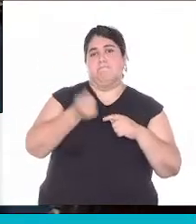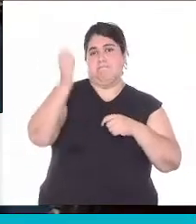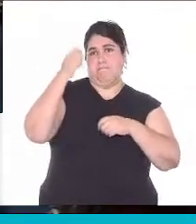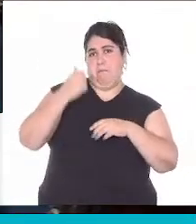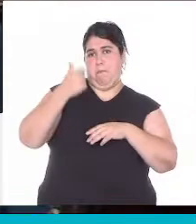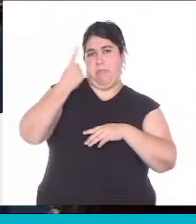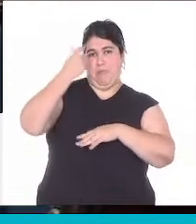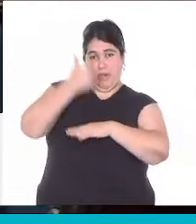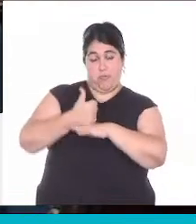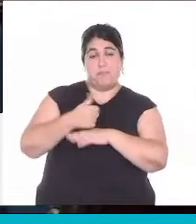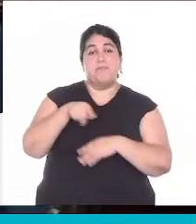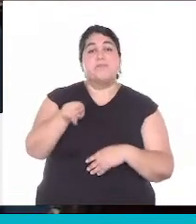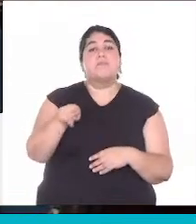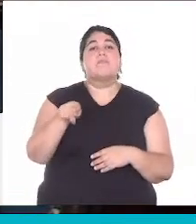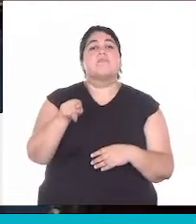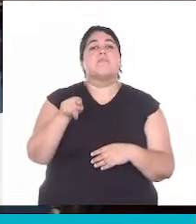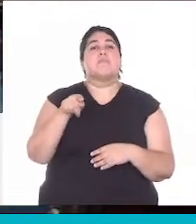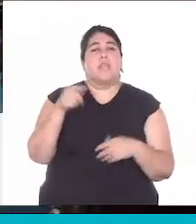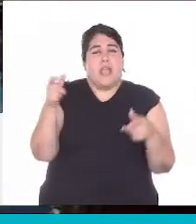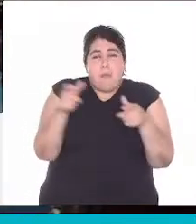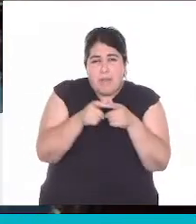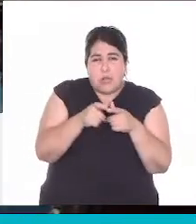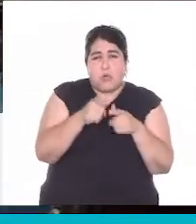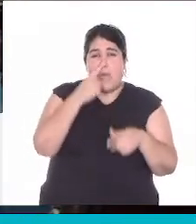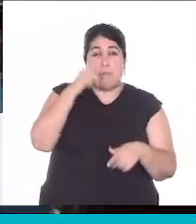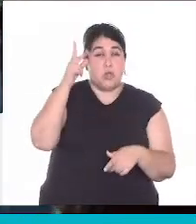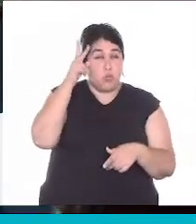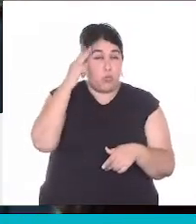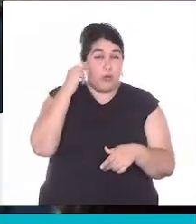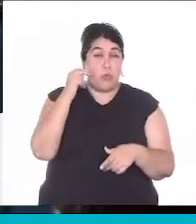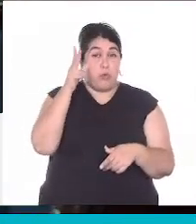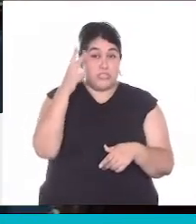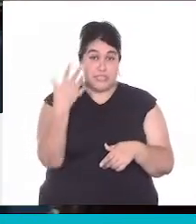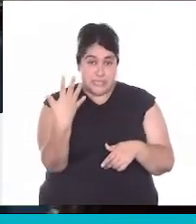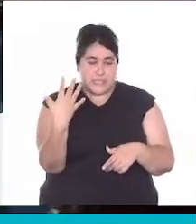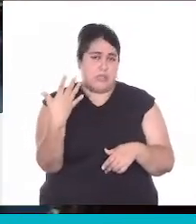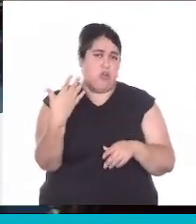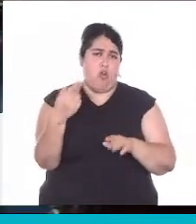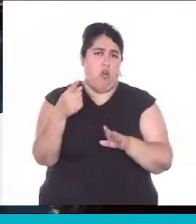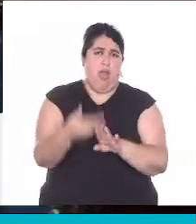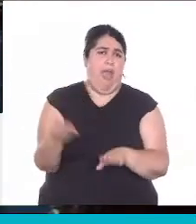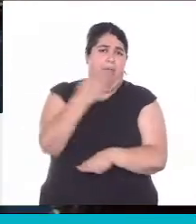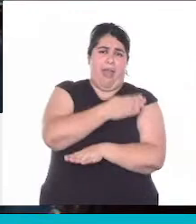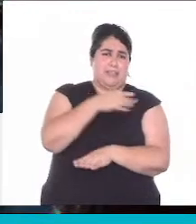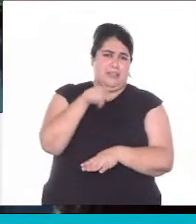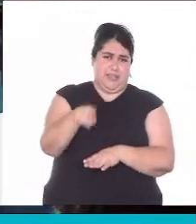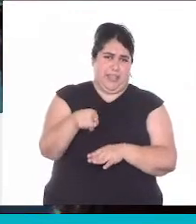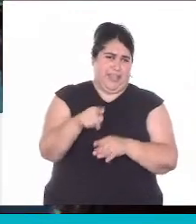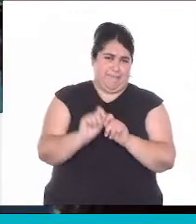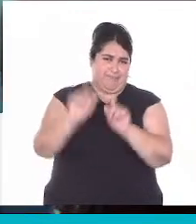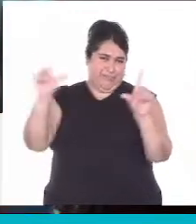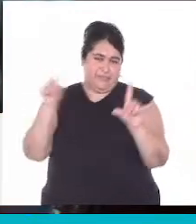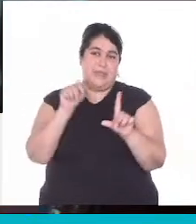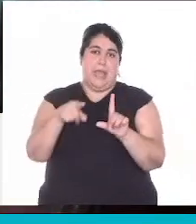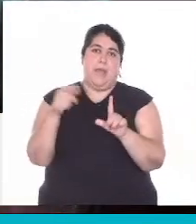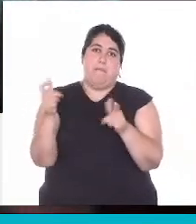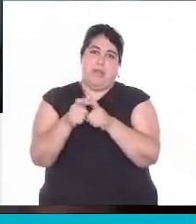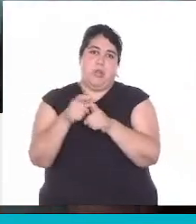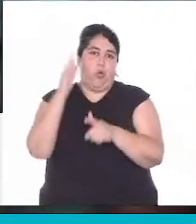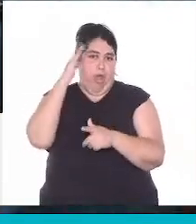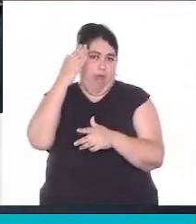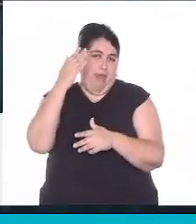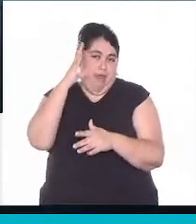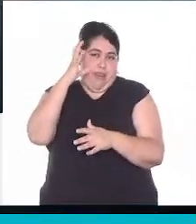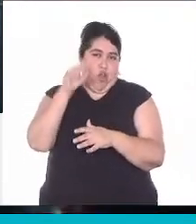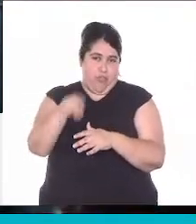la película 1985, donde ella, seguramente los que estamos acá todos hemos visto esa película tan importante para recordar ese evento